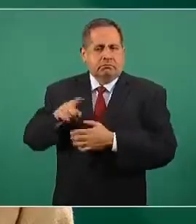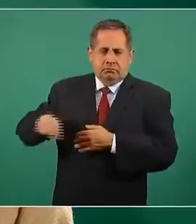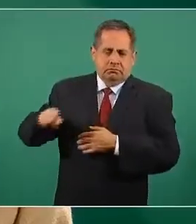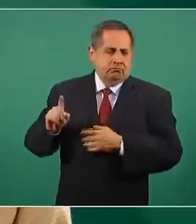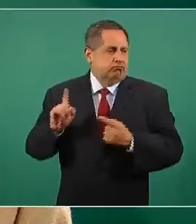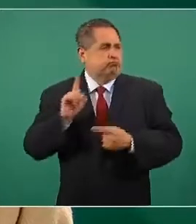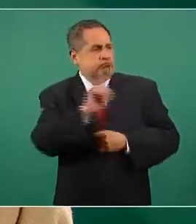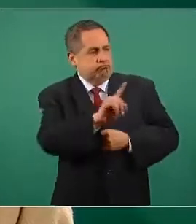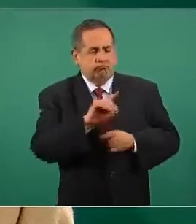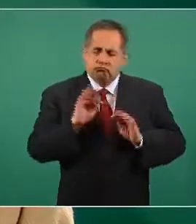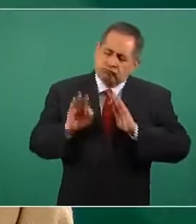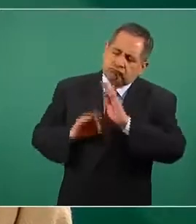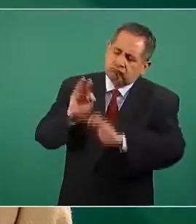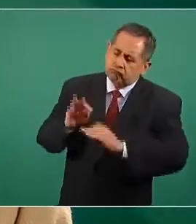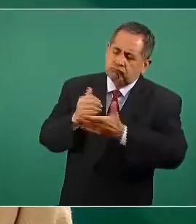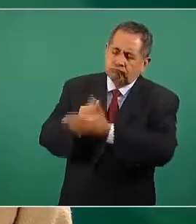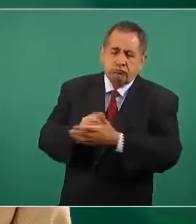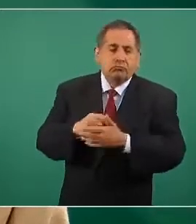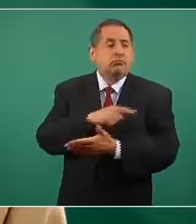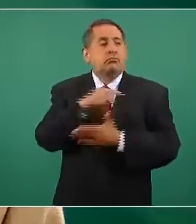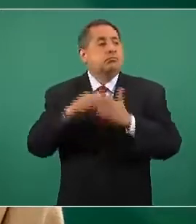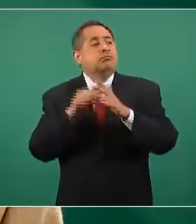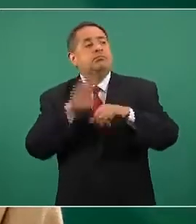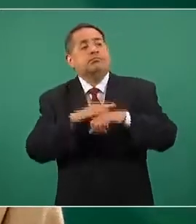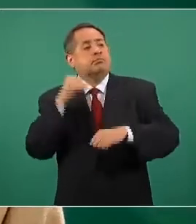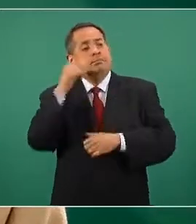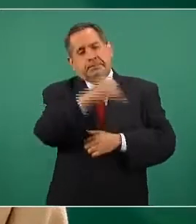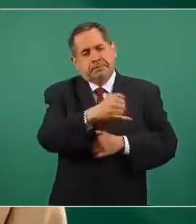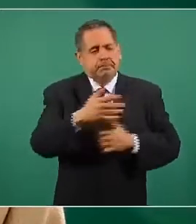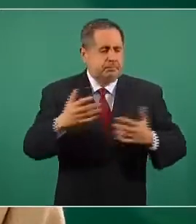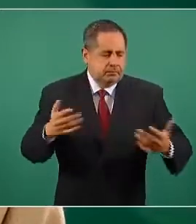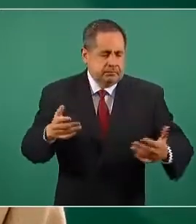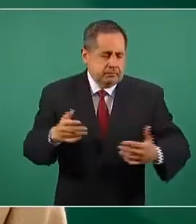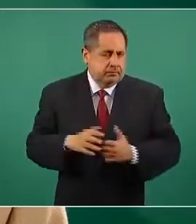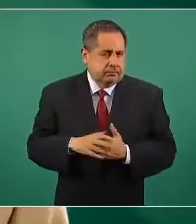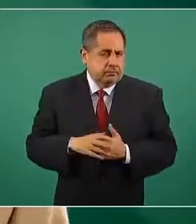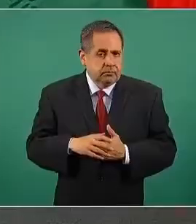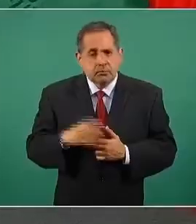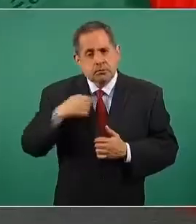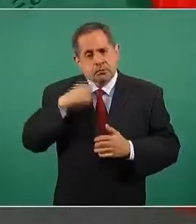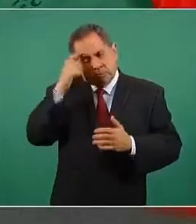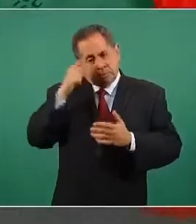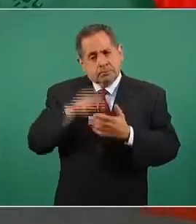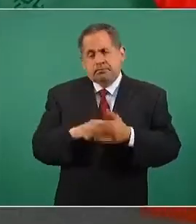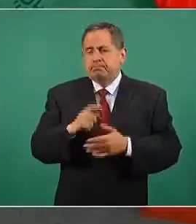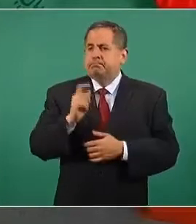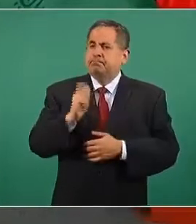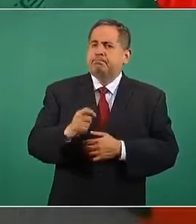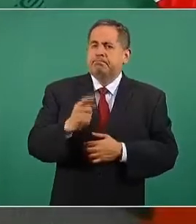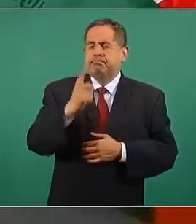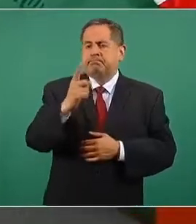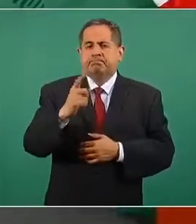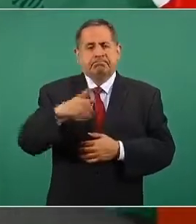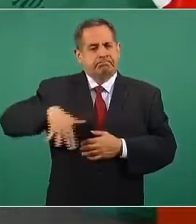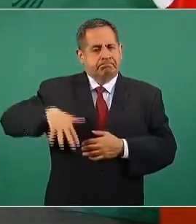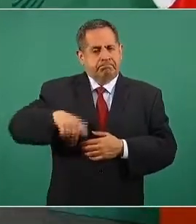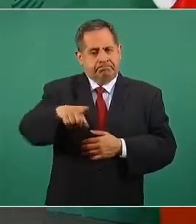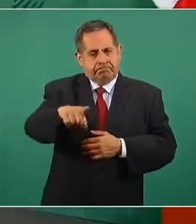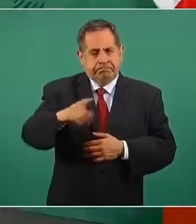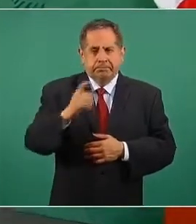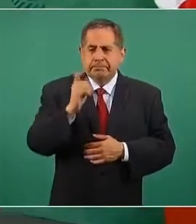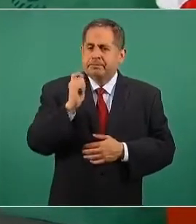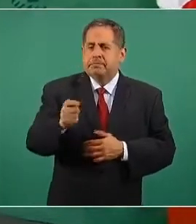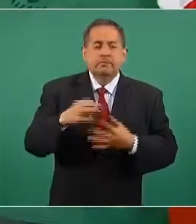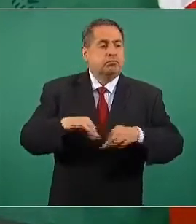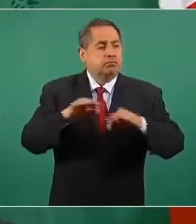comunidades tan apartadas, tan lejanas. Yo creo que es un tema también de, como dices tú, de comunicación